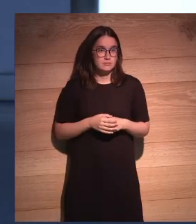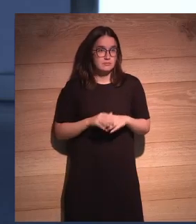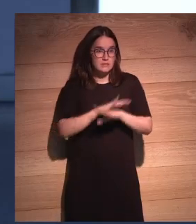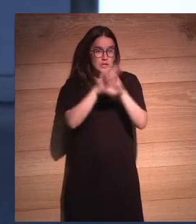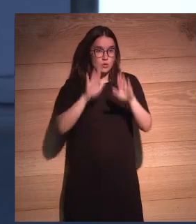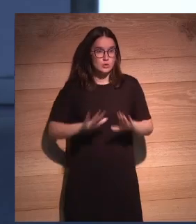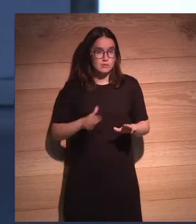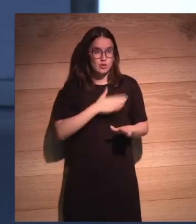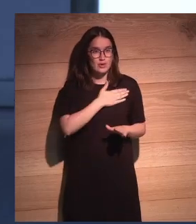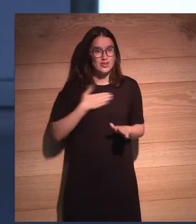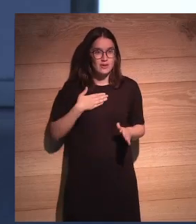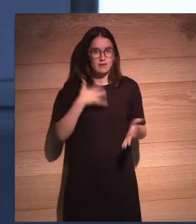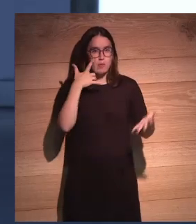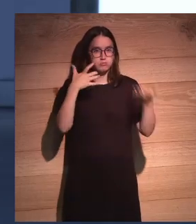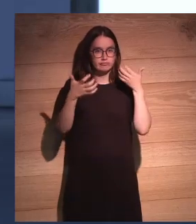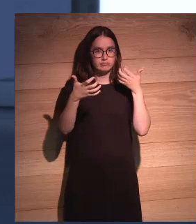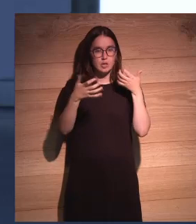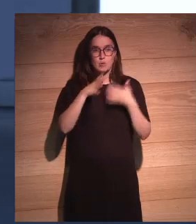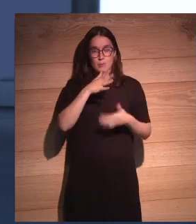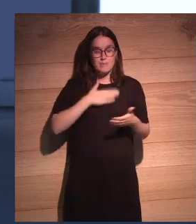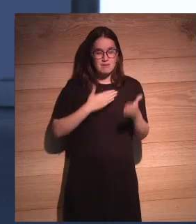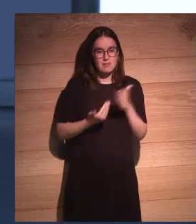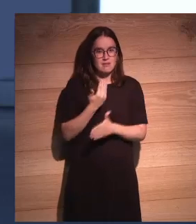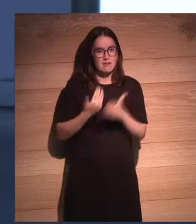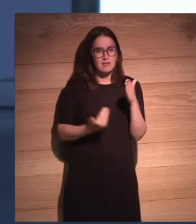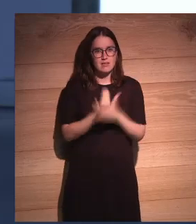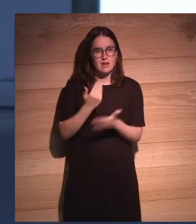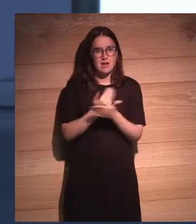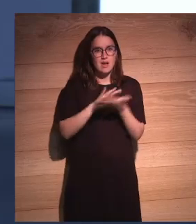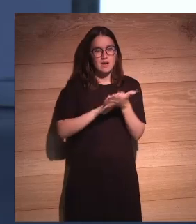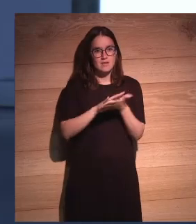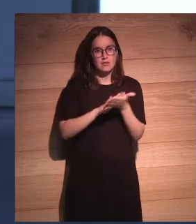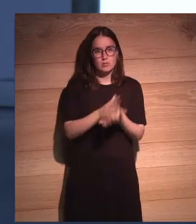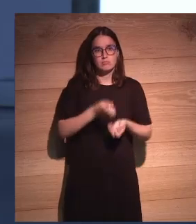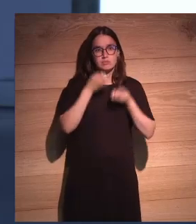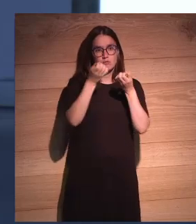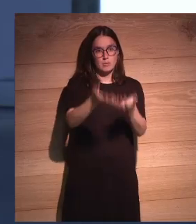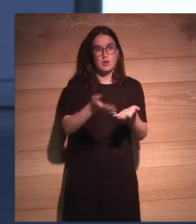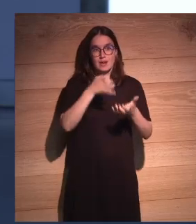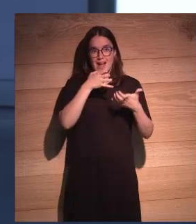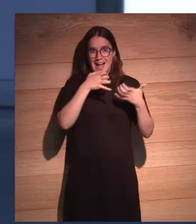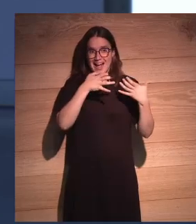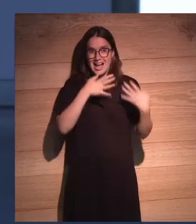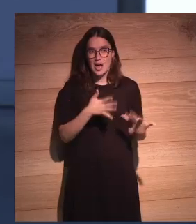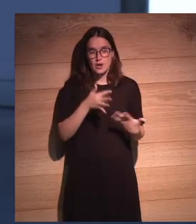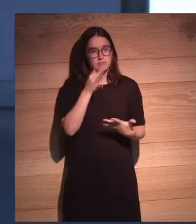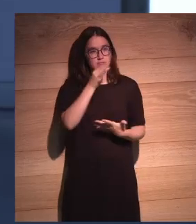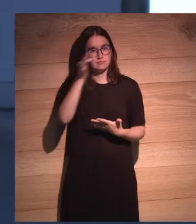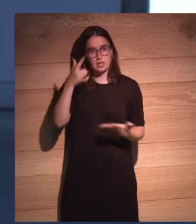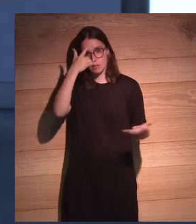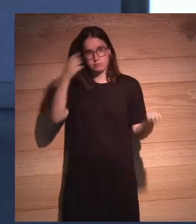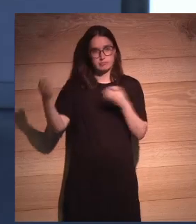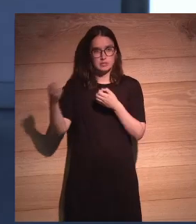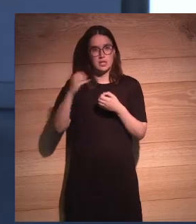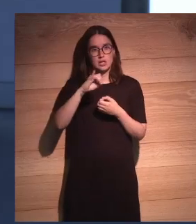Esta última parte era lo que yo más quería recalcar porque mi día a día tratando con información. Ahora me gustaría dejar el micrófono a una experta